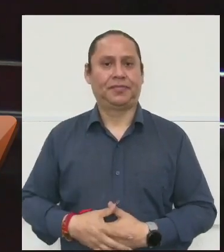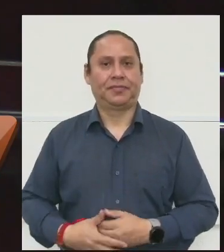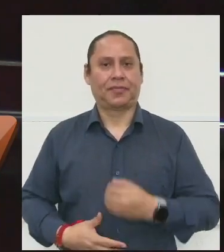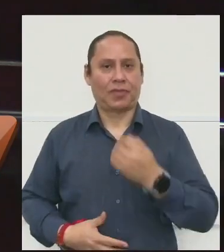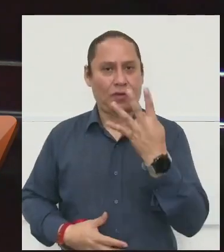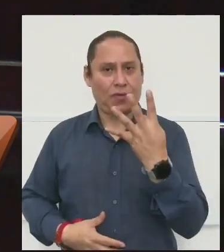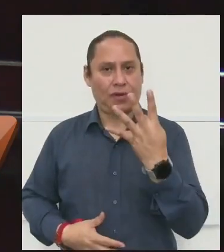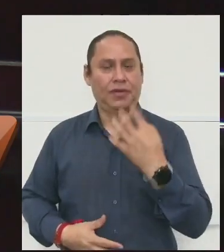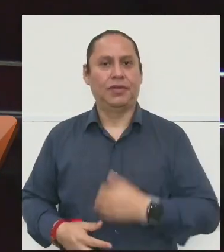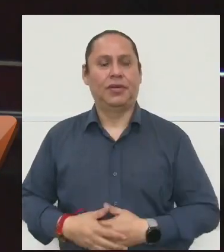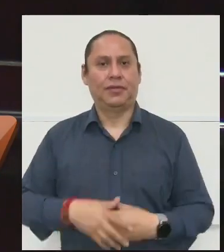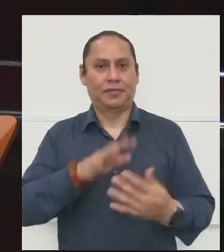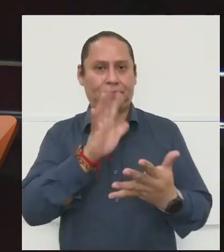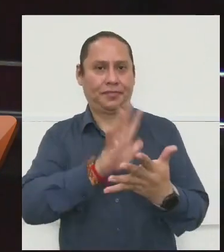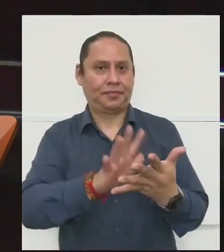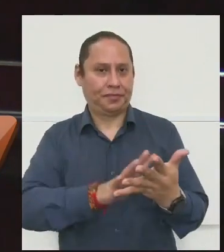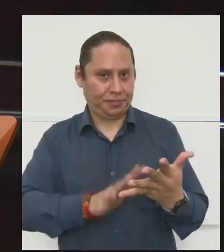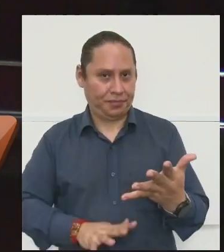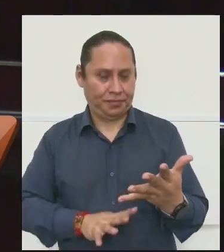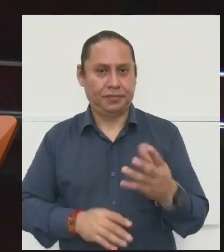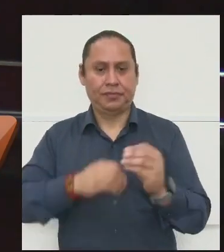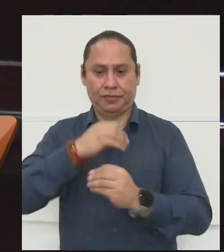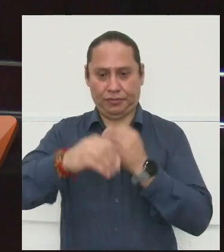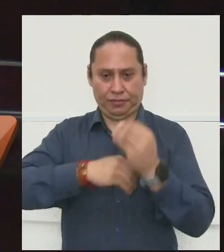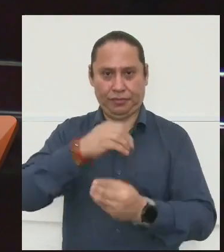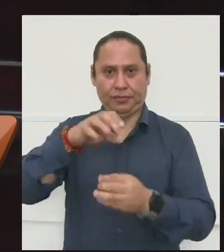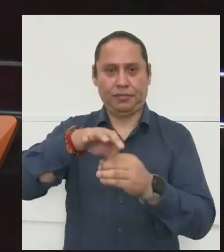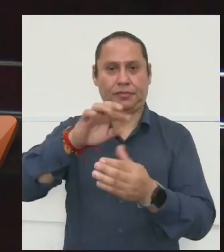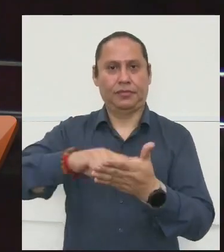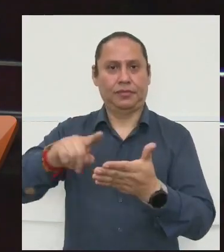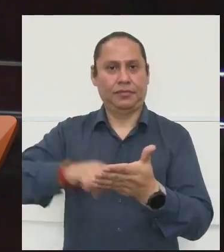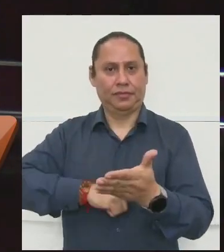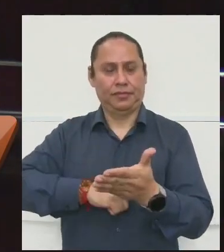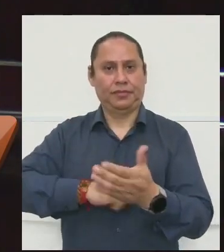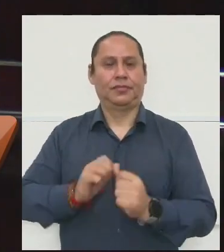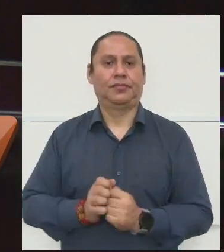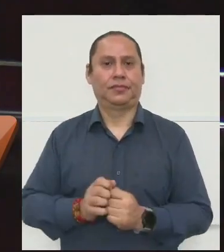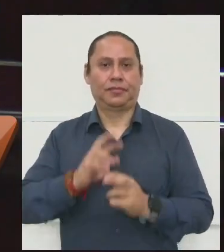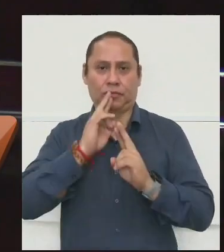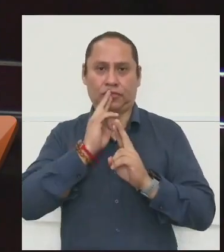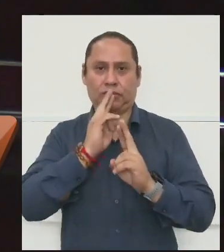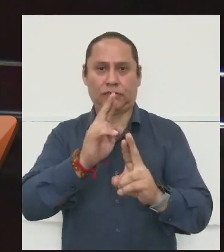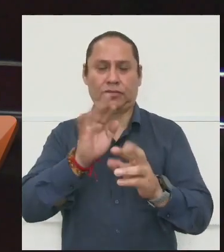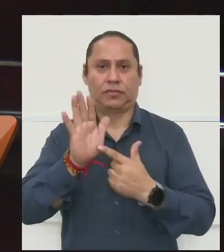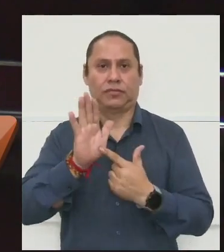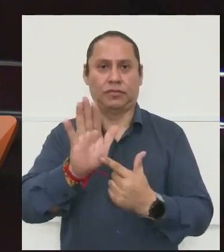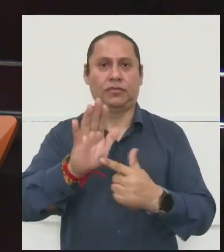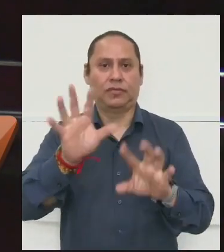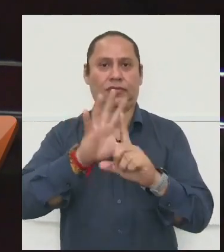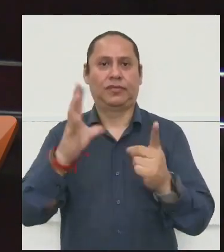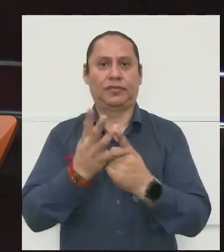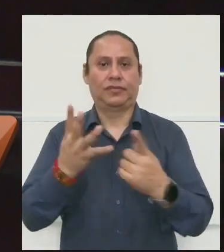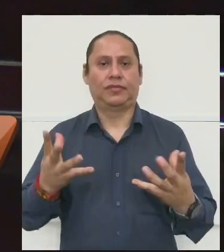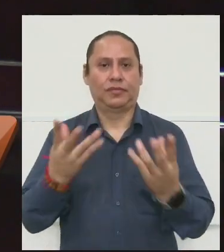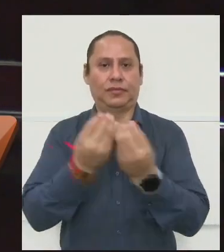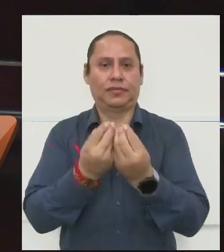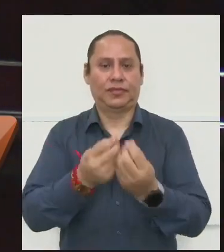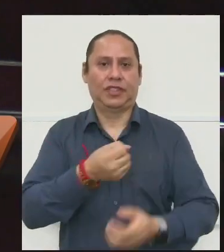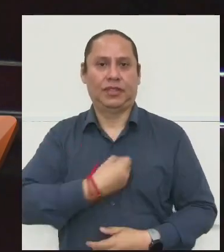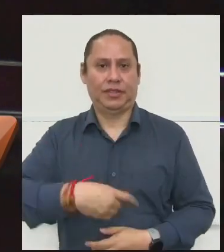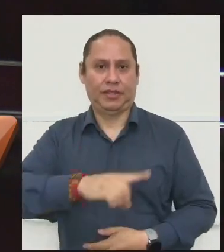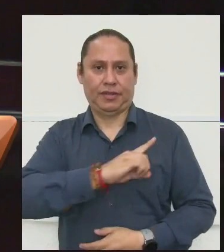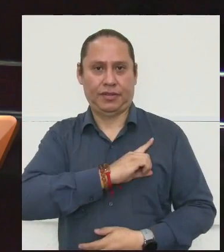número cuat lectura discusión y votación del dictamen que presentan las comisiones Unidas de